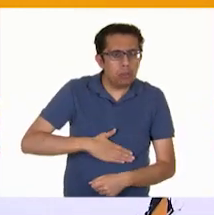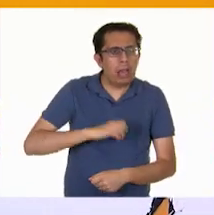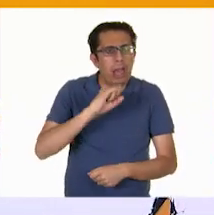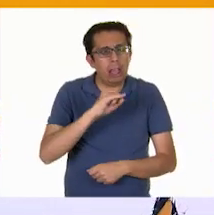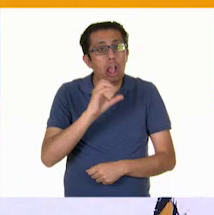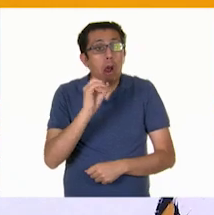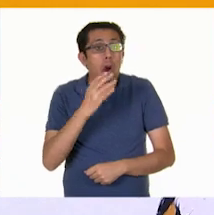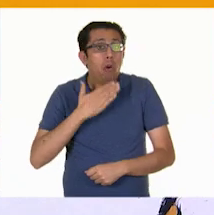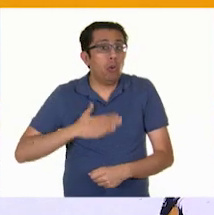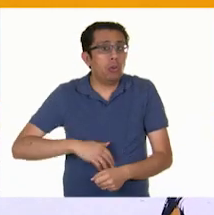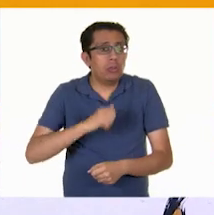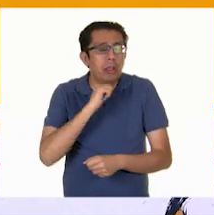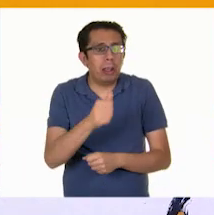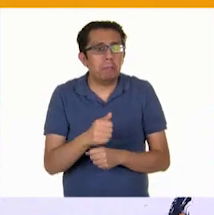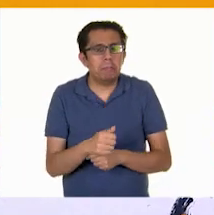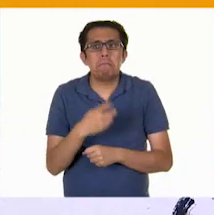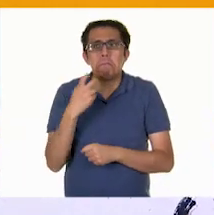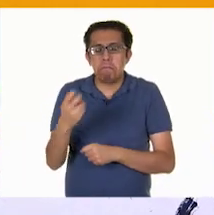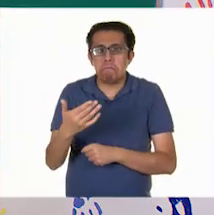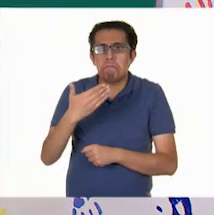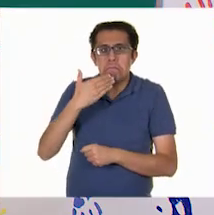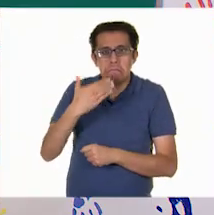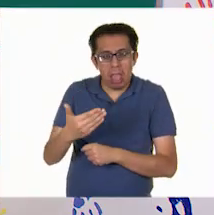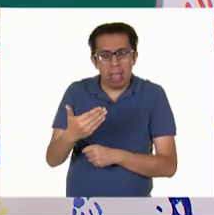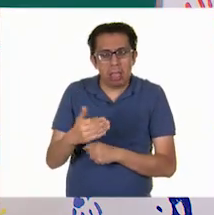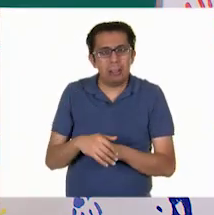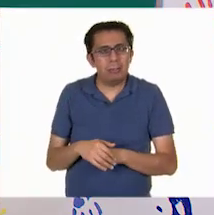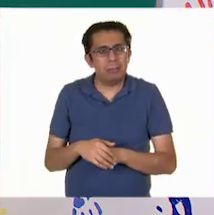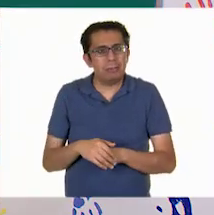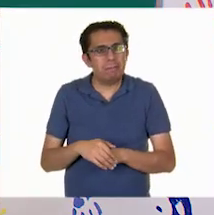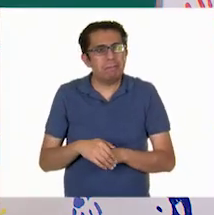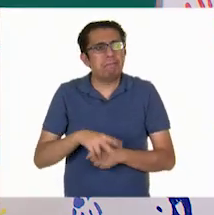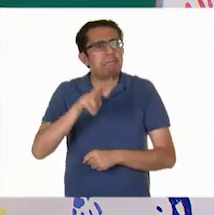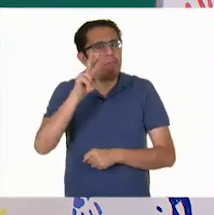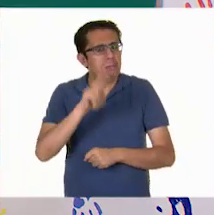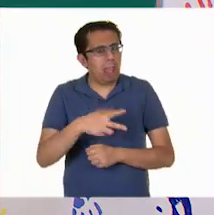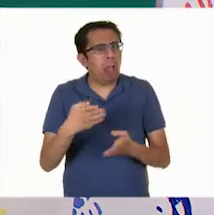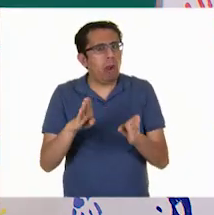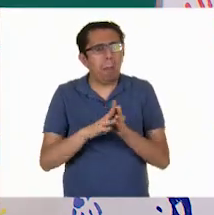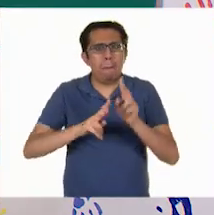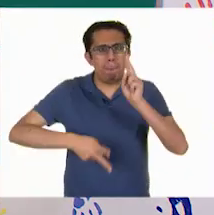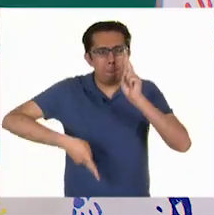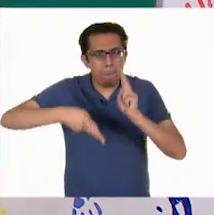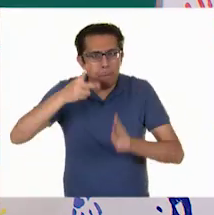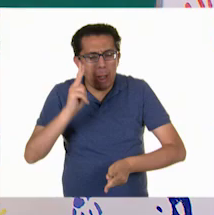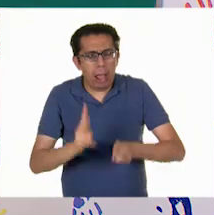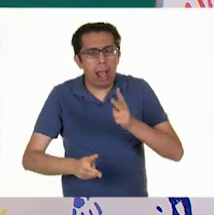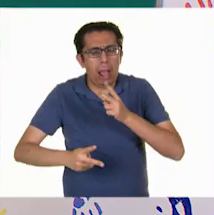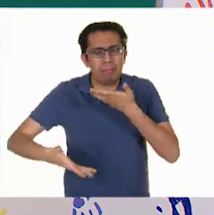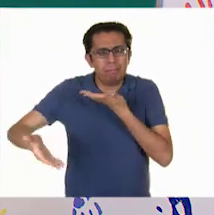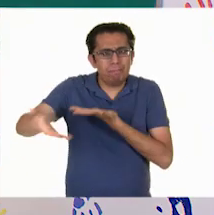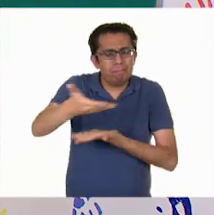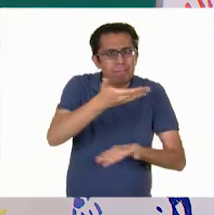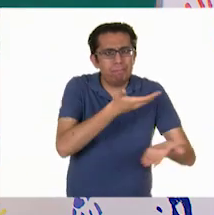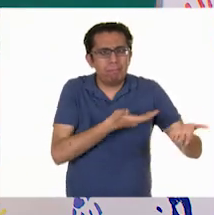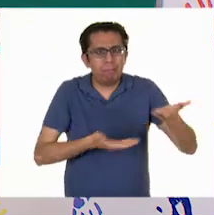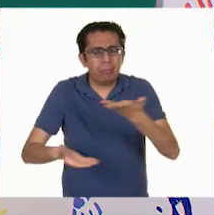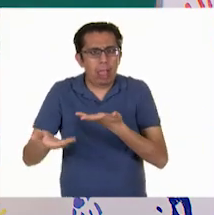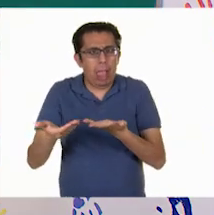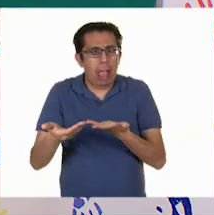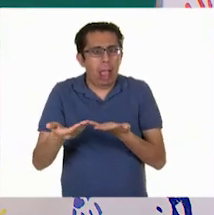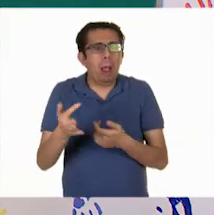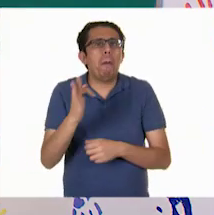son injustas? Oye, eso me parece muy bien, Gloria. Sin duda que a través del diálogo con tus compañeras y compañeros,